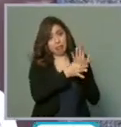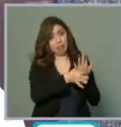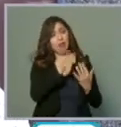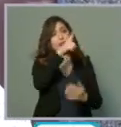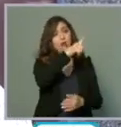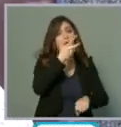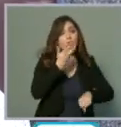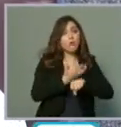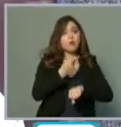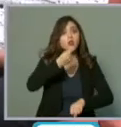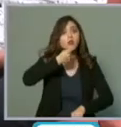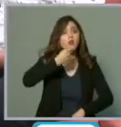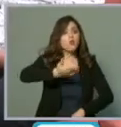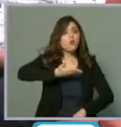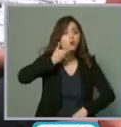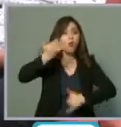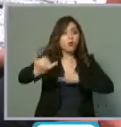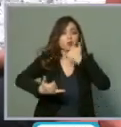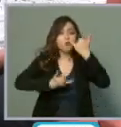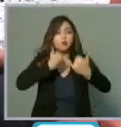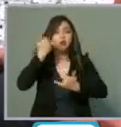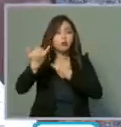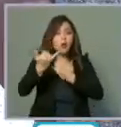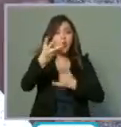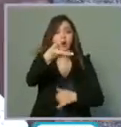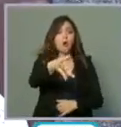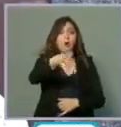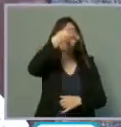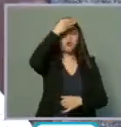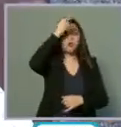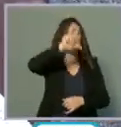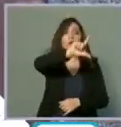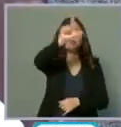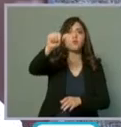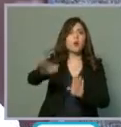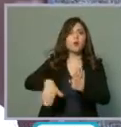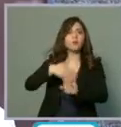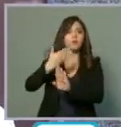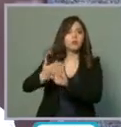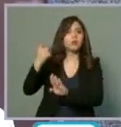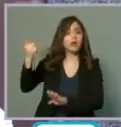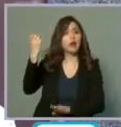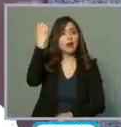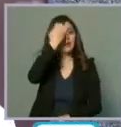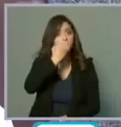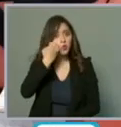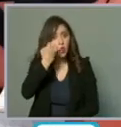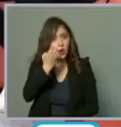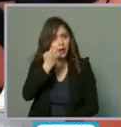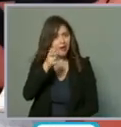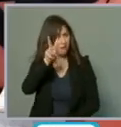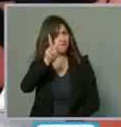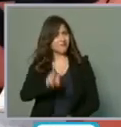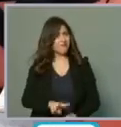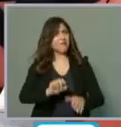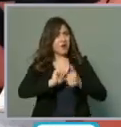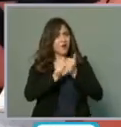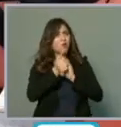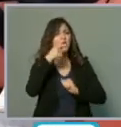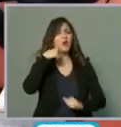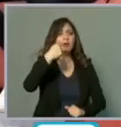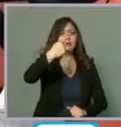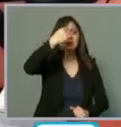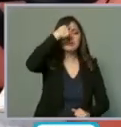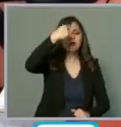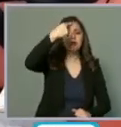estos ataques en las escuelas ocasionados por los mismos niños. ¿Realmente puede llegar a tal grado el hecho de afectarlos emocionalmente como para poder ser tan violentos